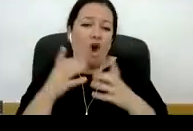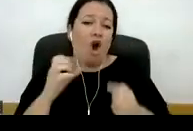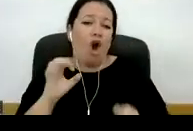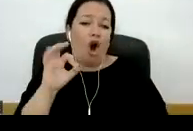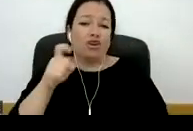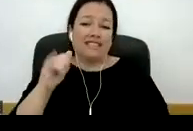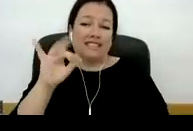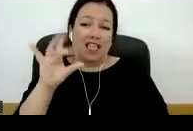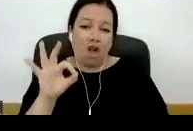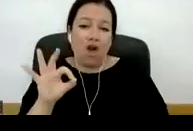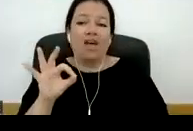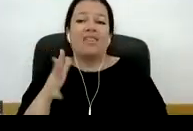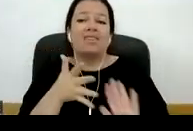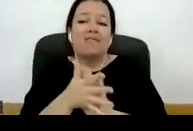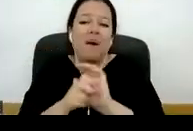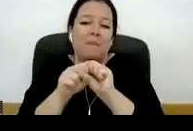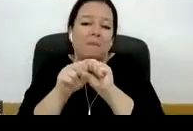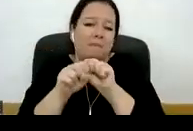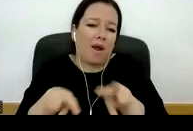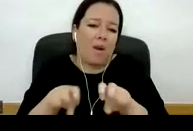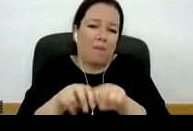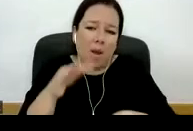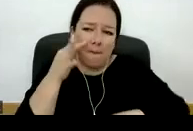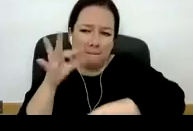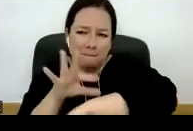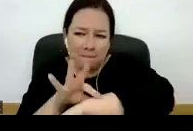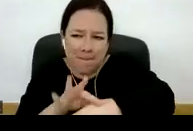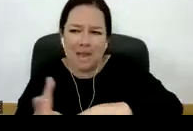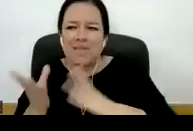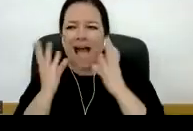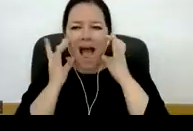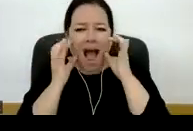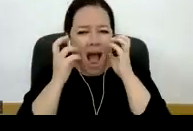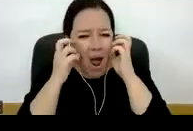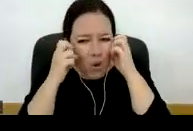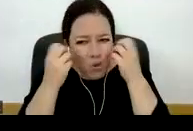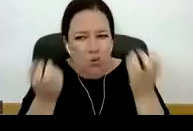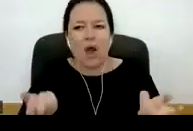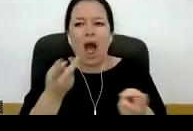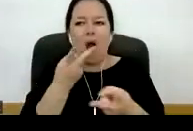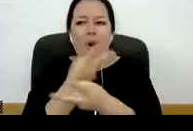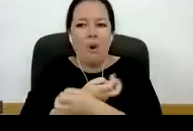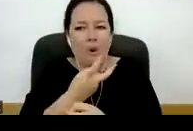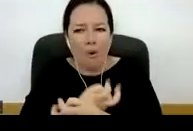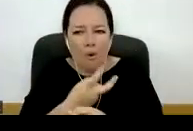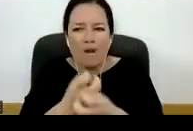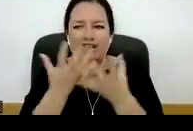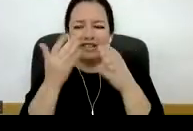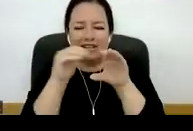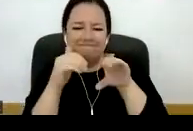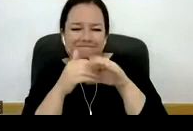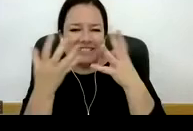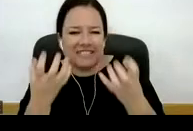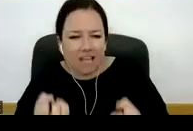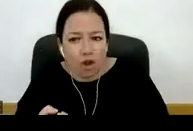aparecen pues, la degeneración a nivel de la piel, aparecen las arrugas, los huesos se descalcifican y demás. Todo